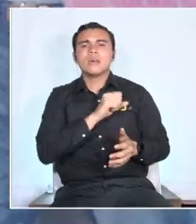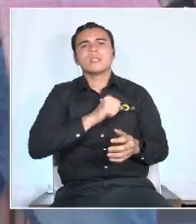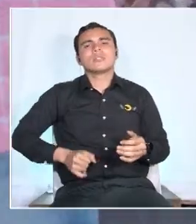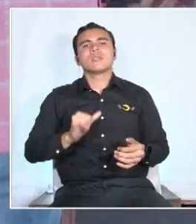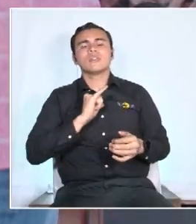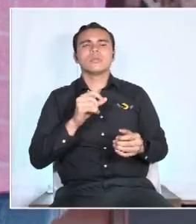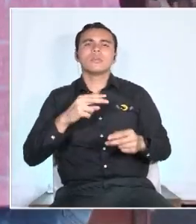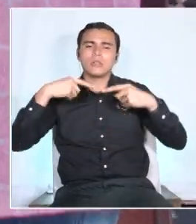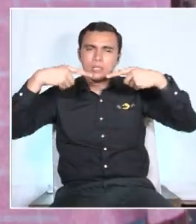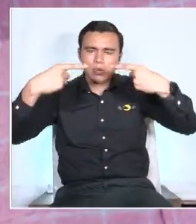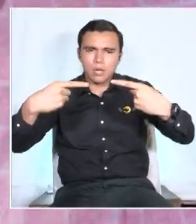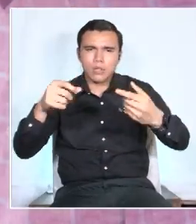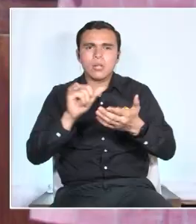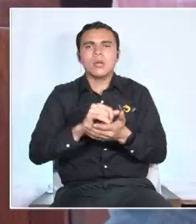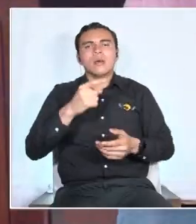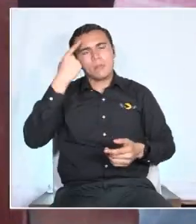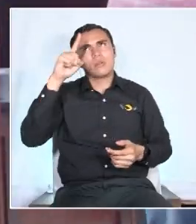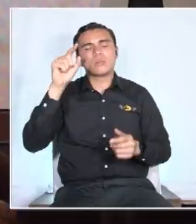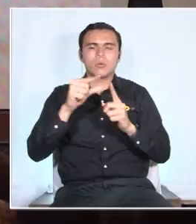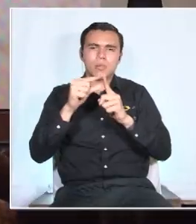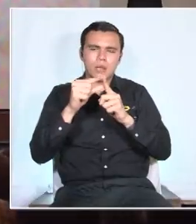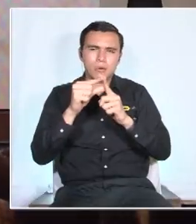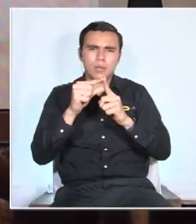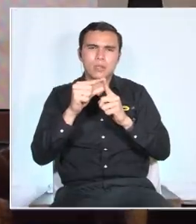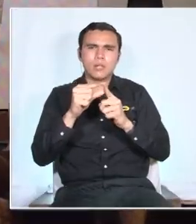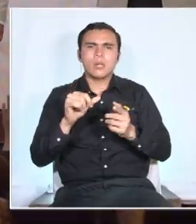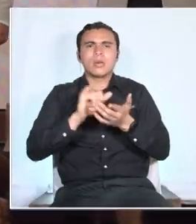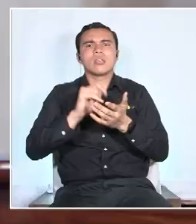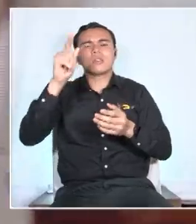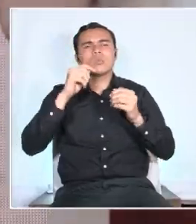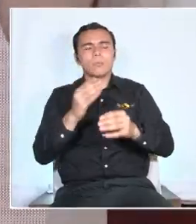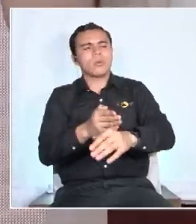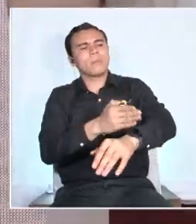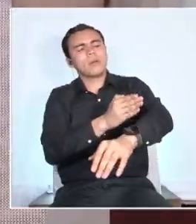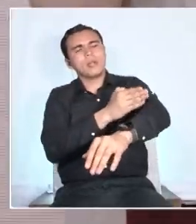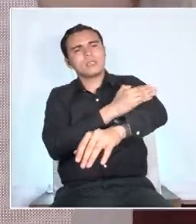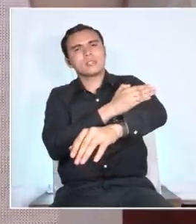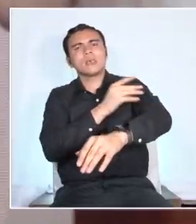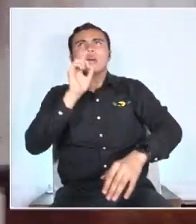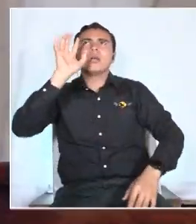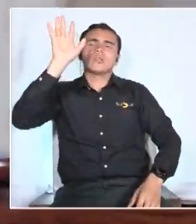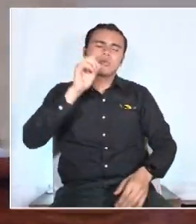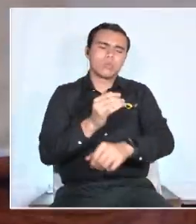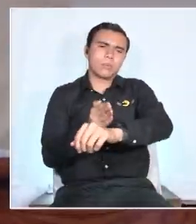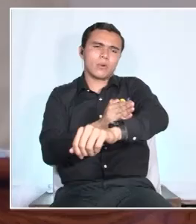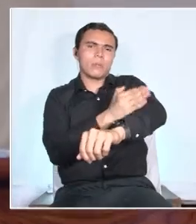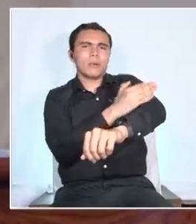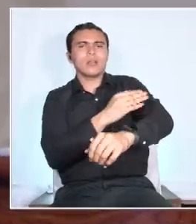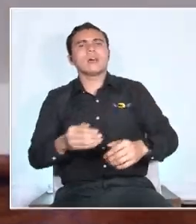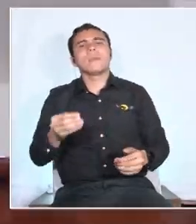Señor, yo declaro por tu palabra que tú prosperas. Tú prosperas aún